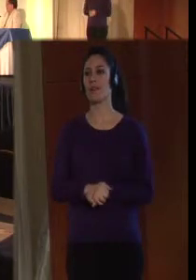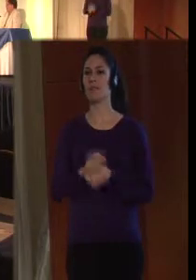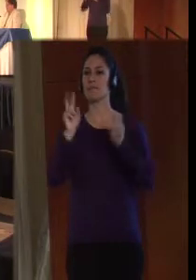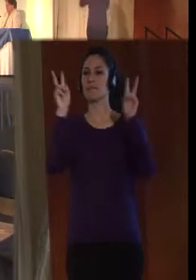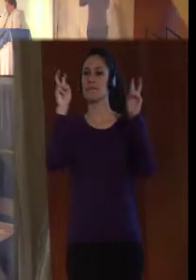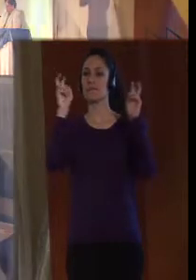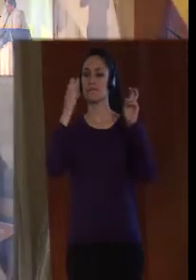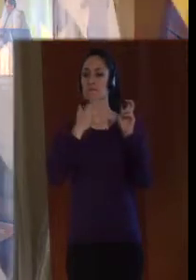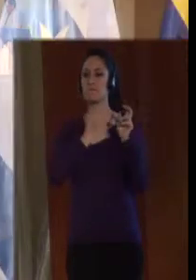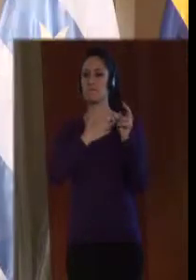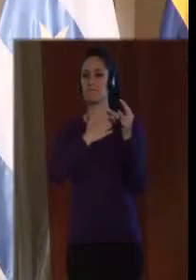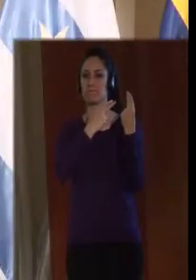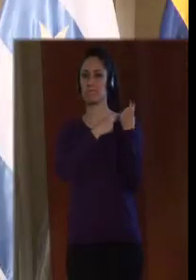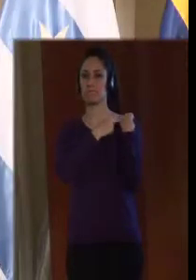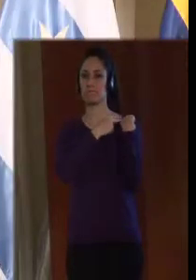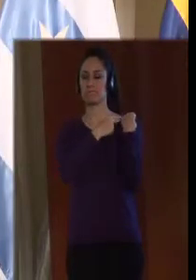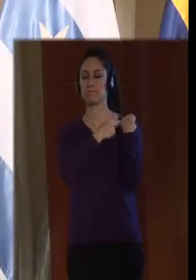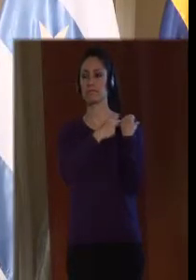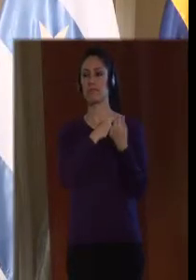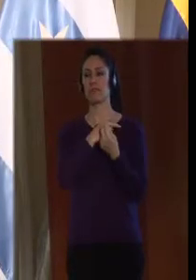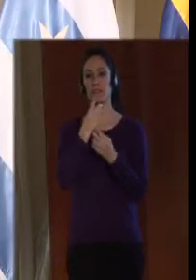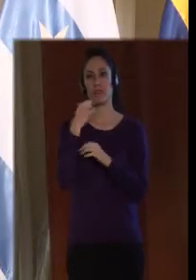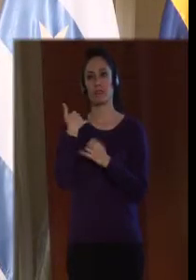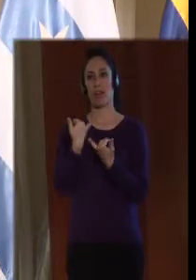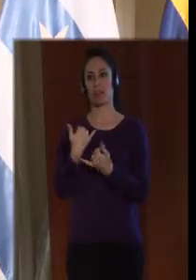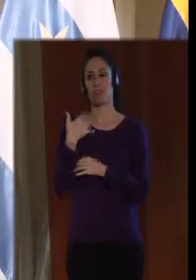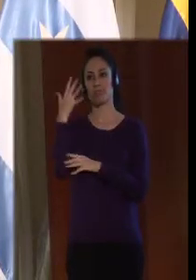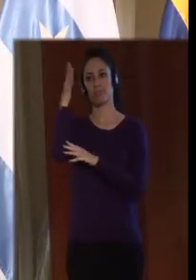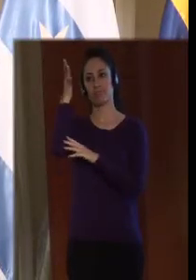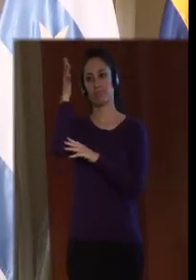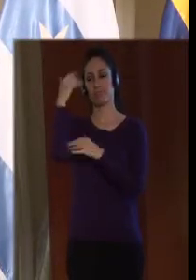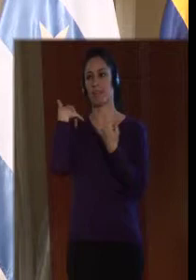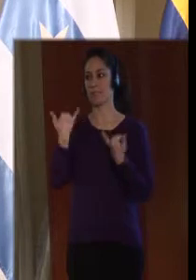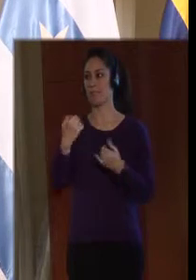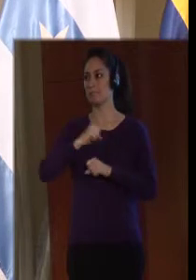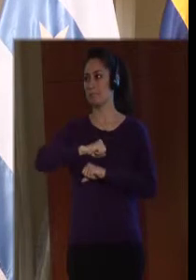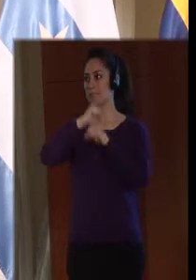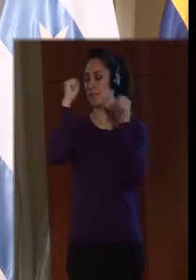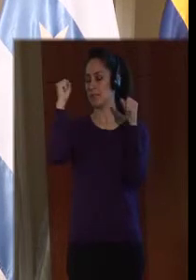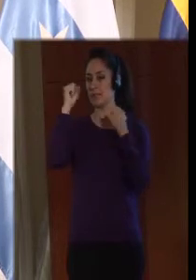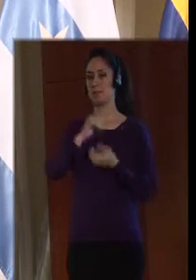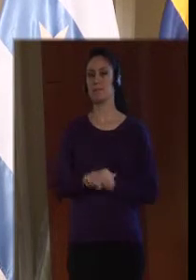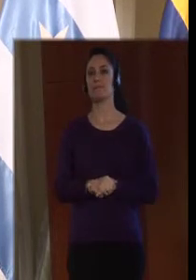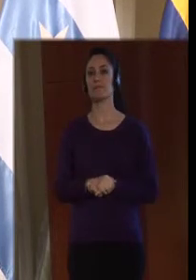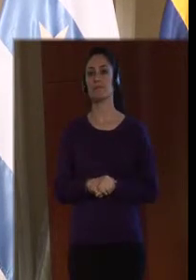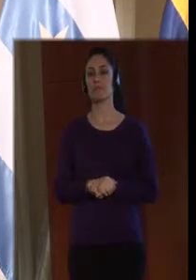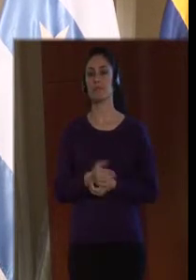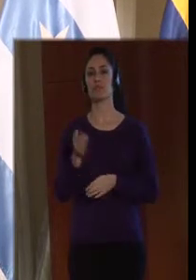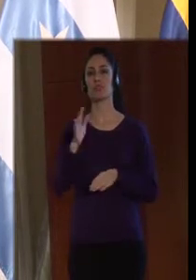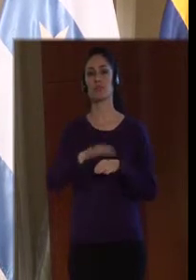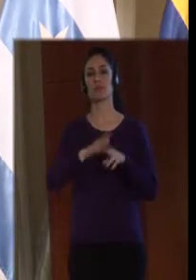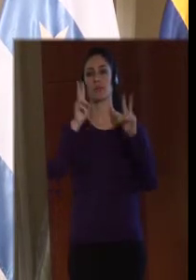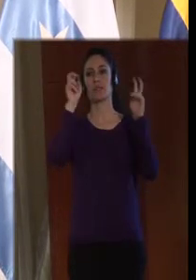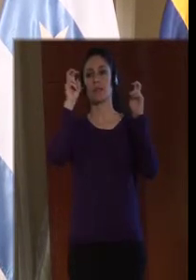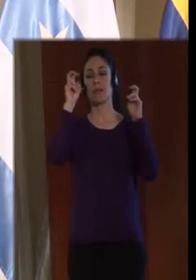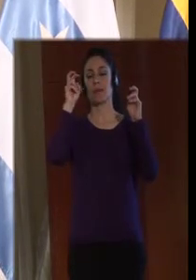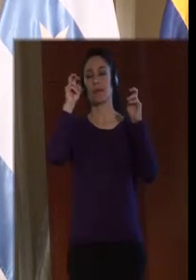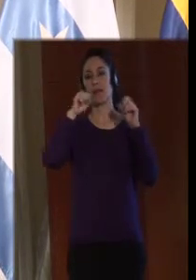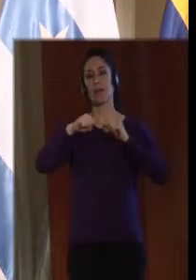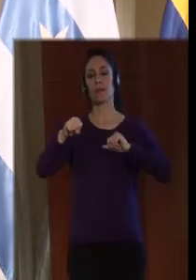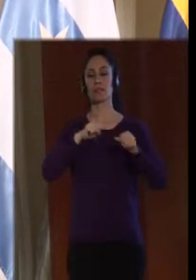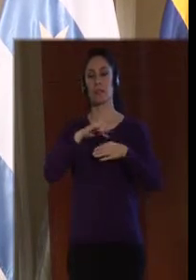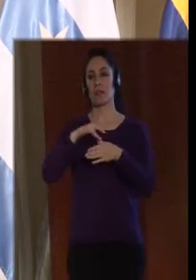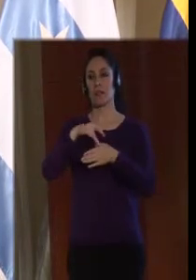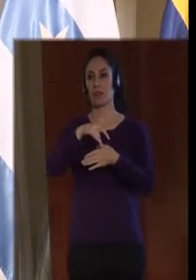mañana es lo referido a la gestión del riesgo en el contexto del cambio climático dentro